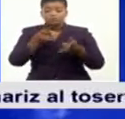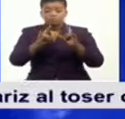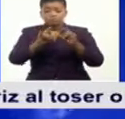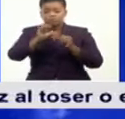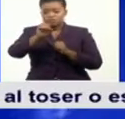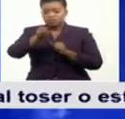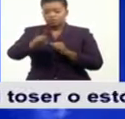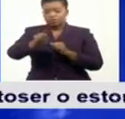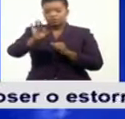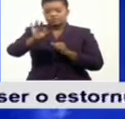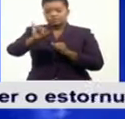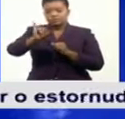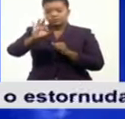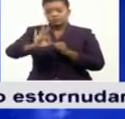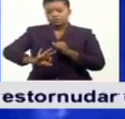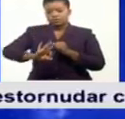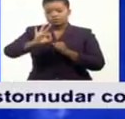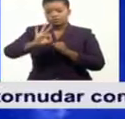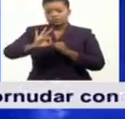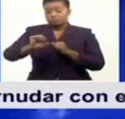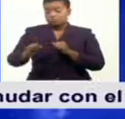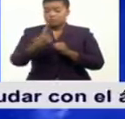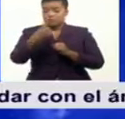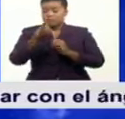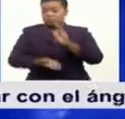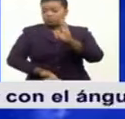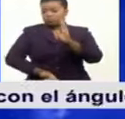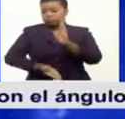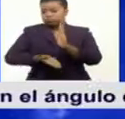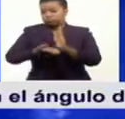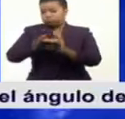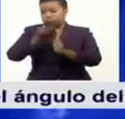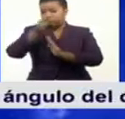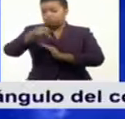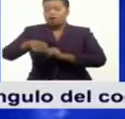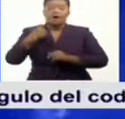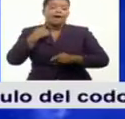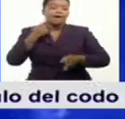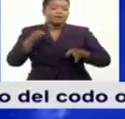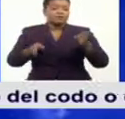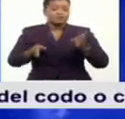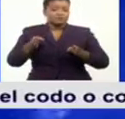0,86%, la más alta que hemos tenido en este año por meses.